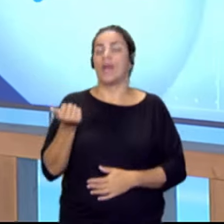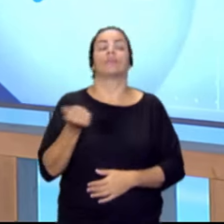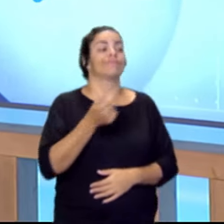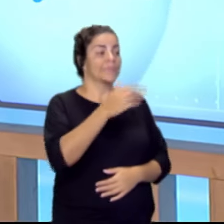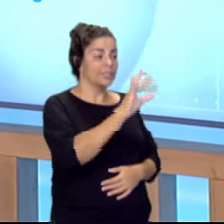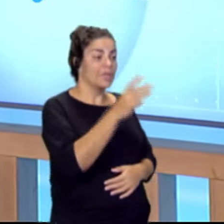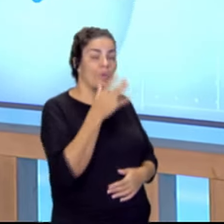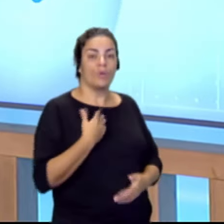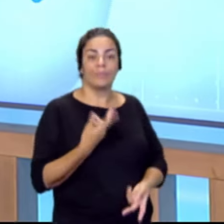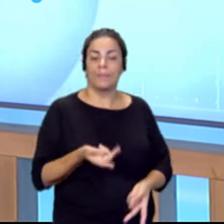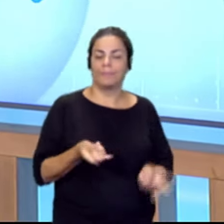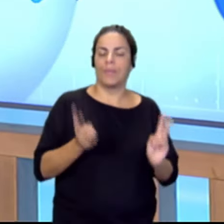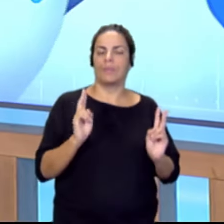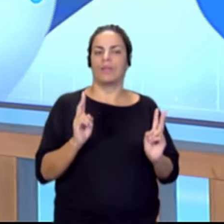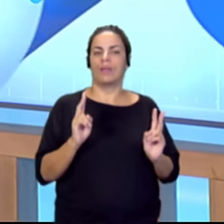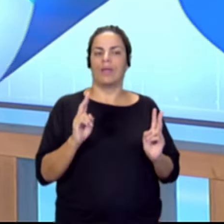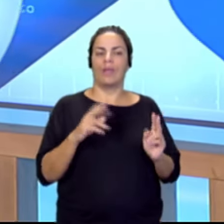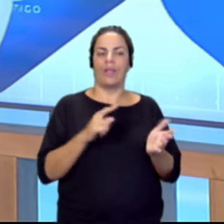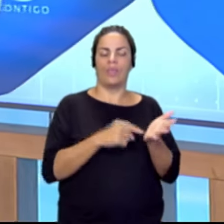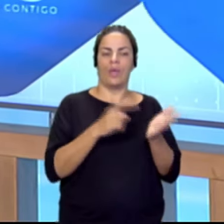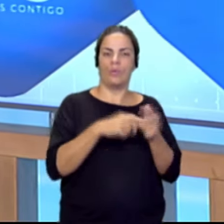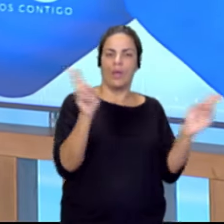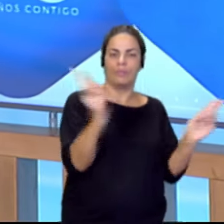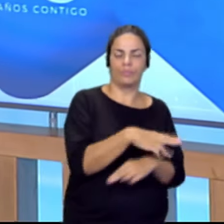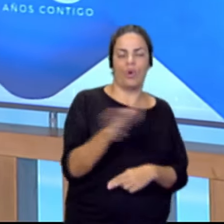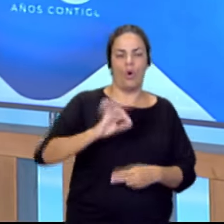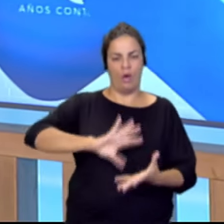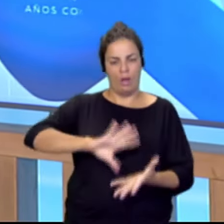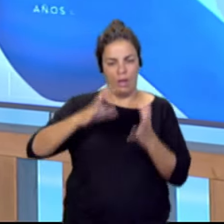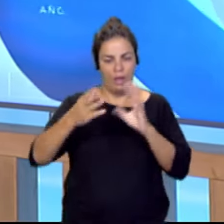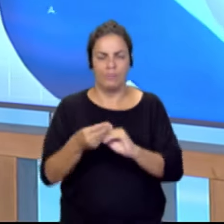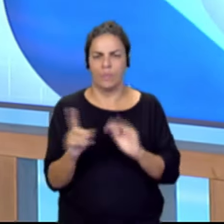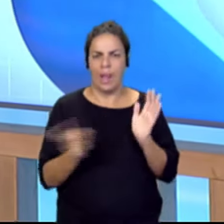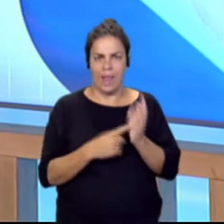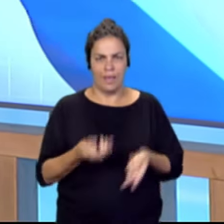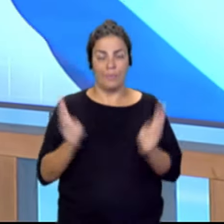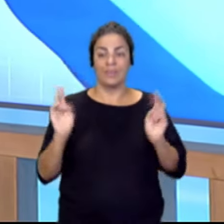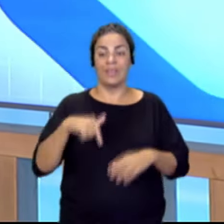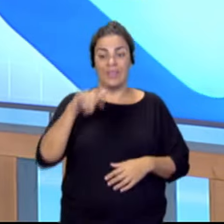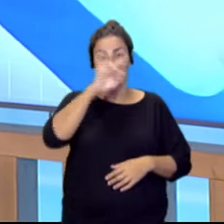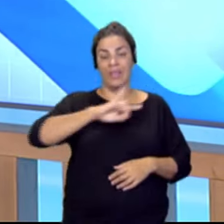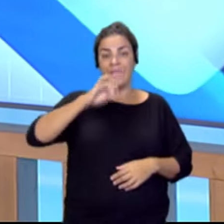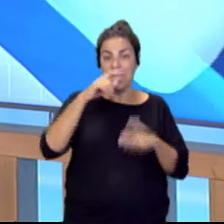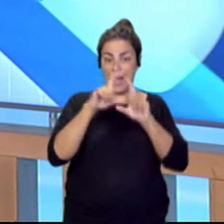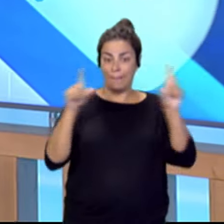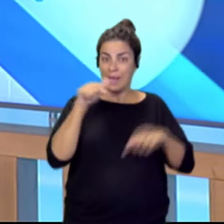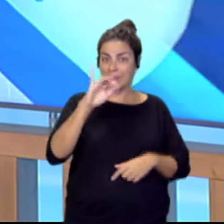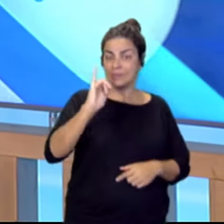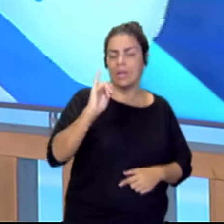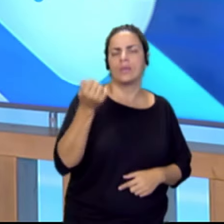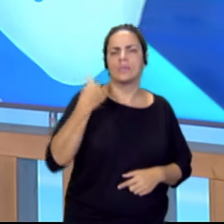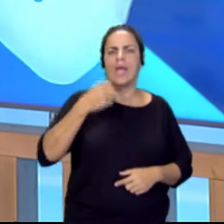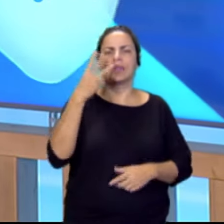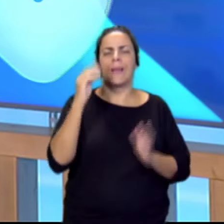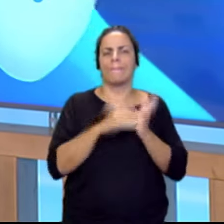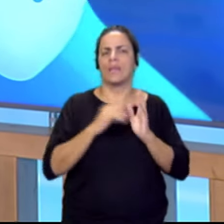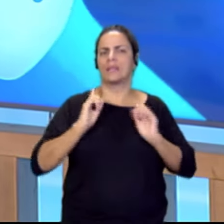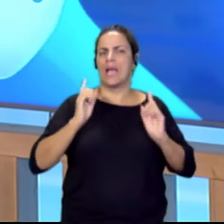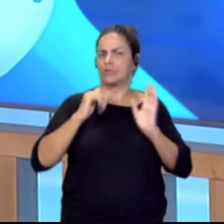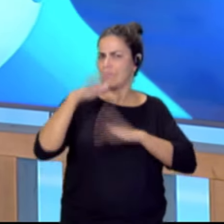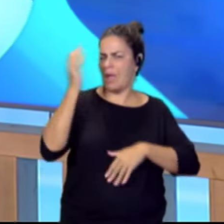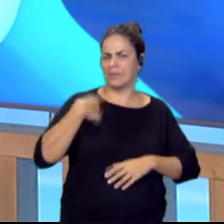o reestructurar las deudas, es una ley que nos lo permite. Y hay una empresa en el archipiélago que ha resuelto más de 3.000